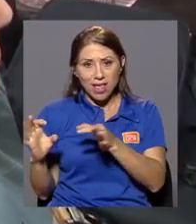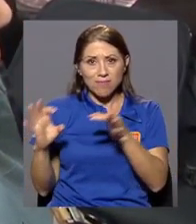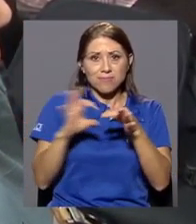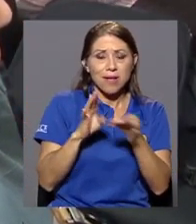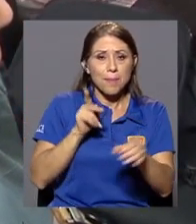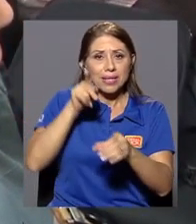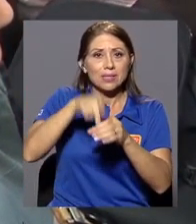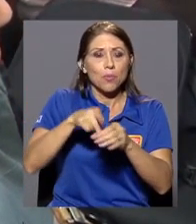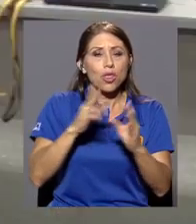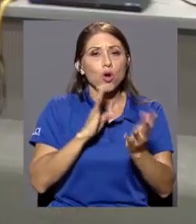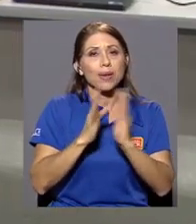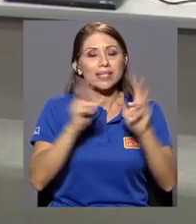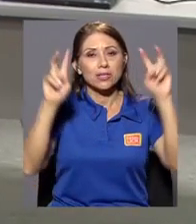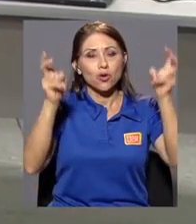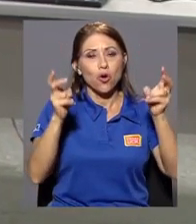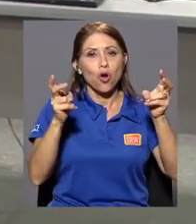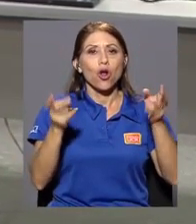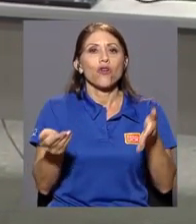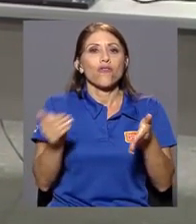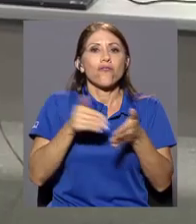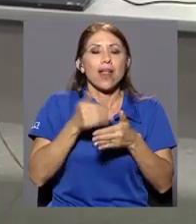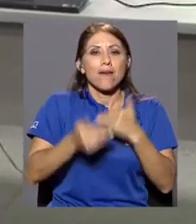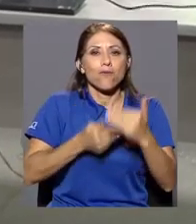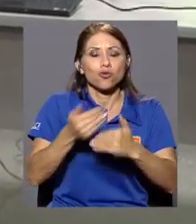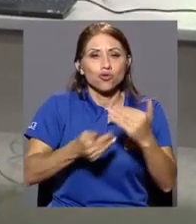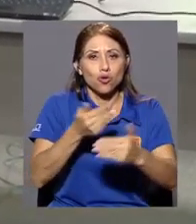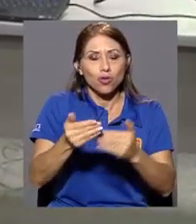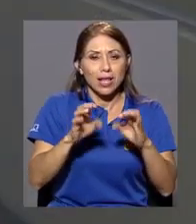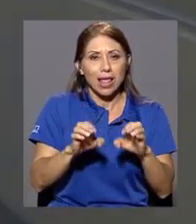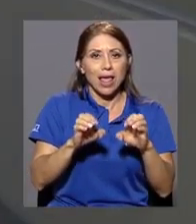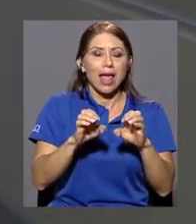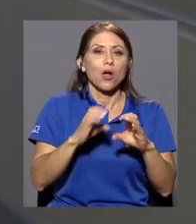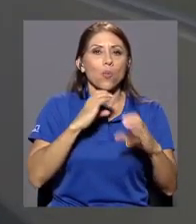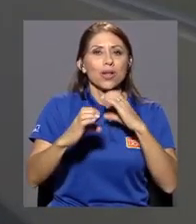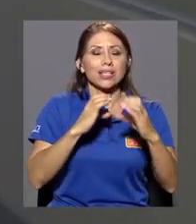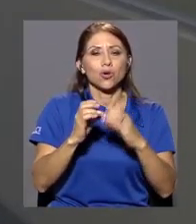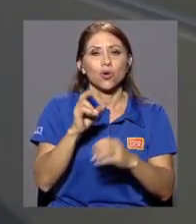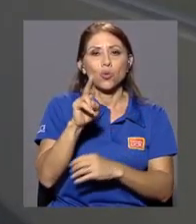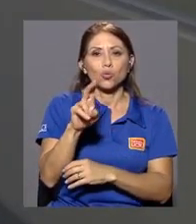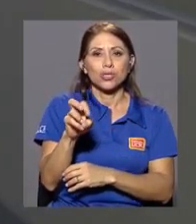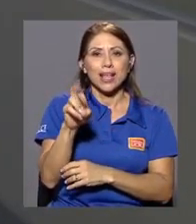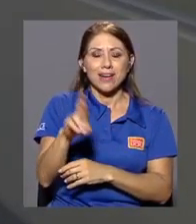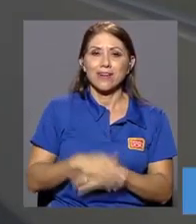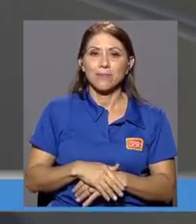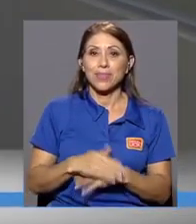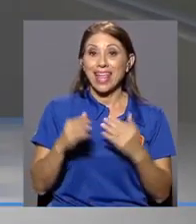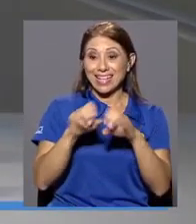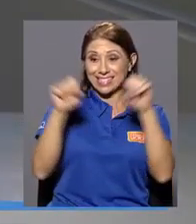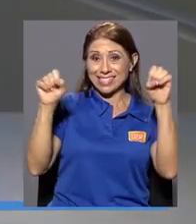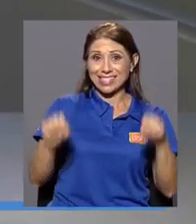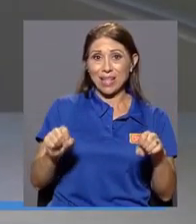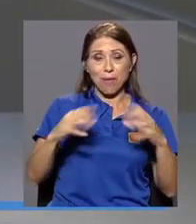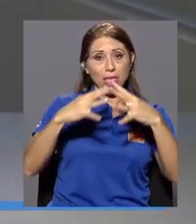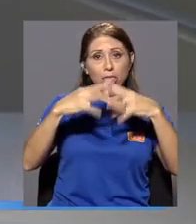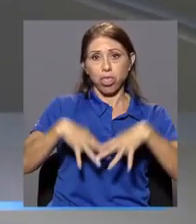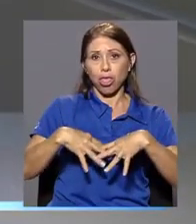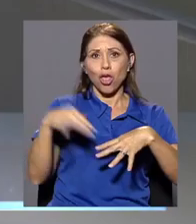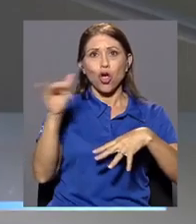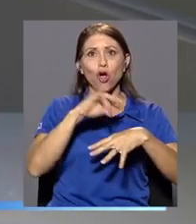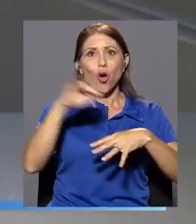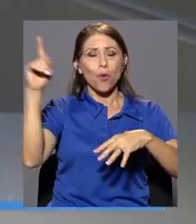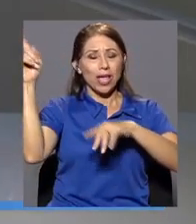conversatorio Revolución de la Comunicación en la UCR. El ecosistema cambió, o sea, cayó un meteorito que transformó todas las